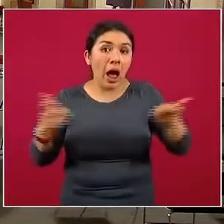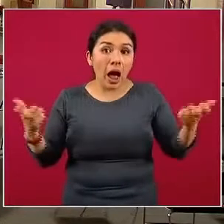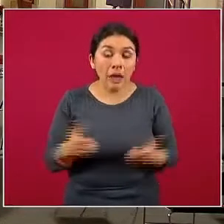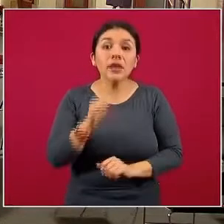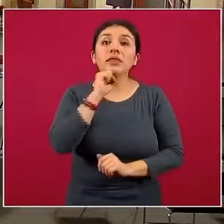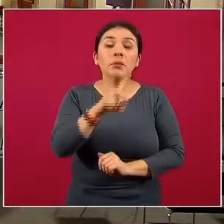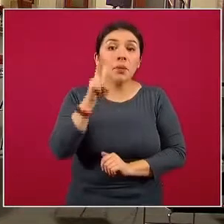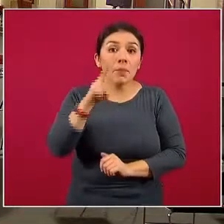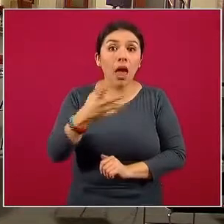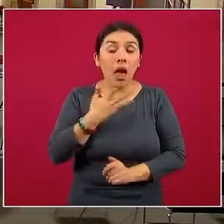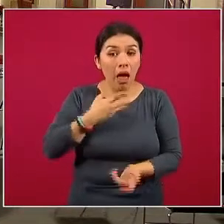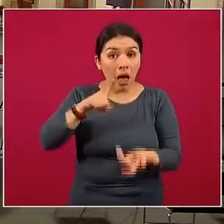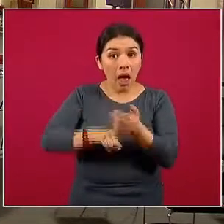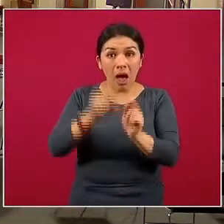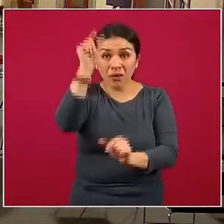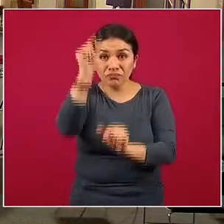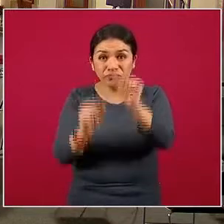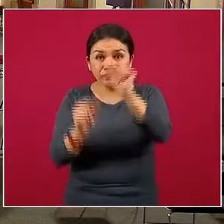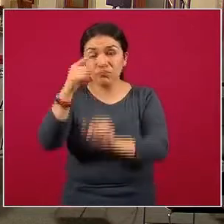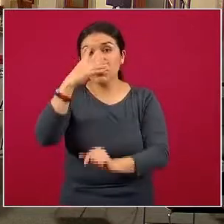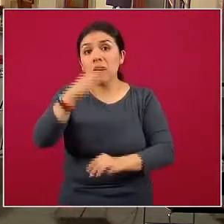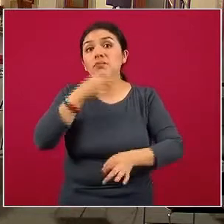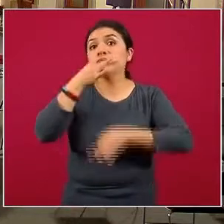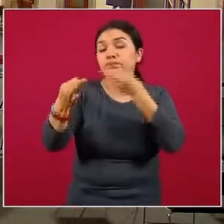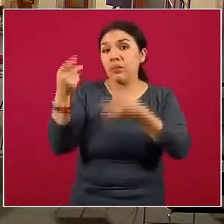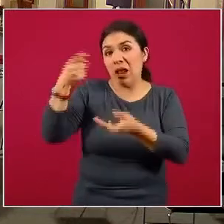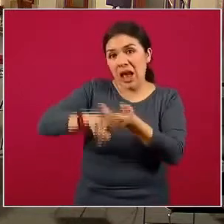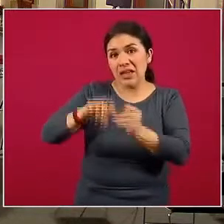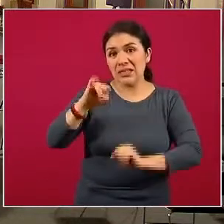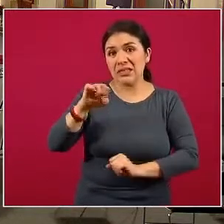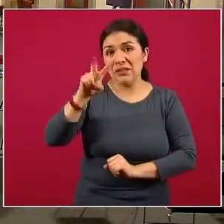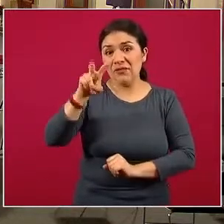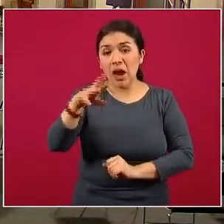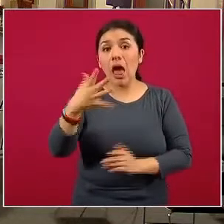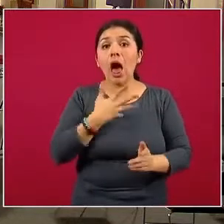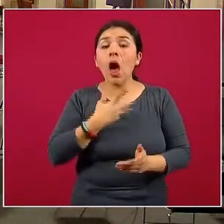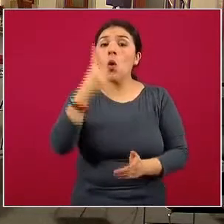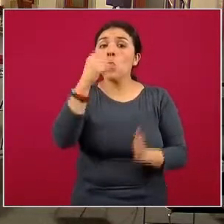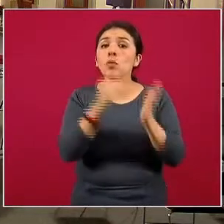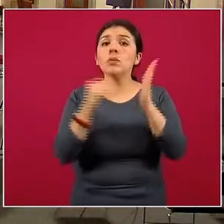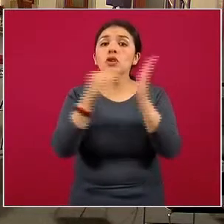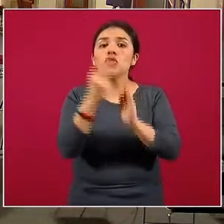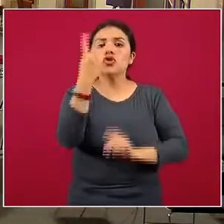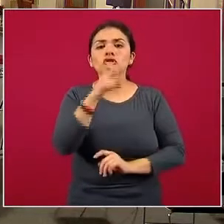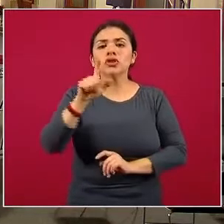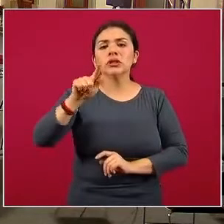también tenemos dentro de este grupo notificado al CISBER